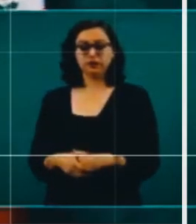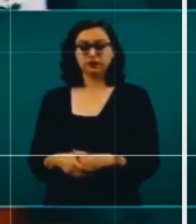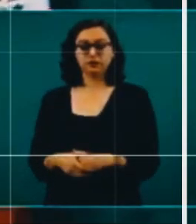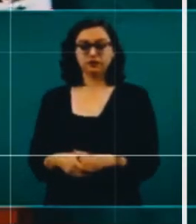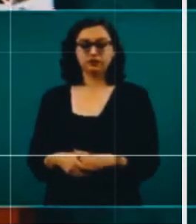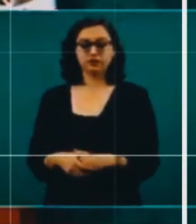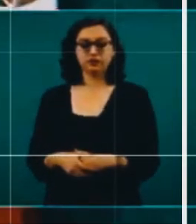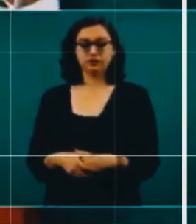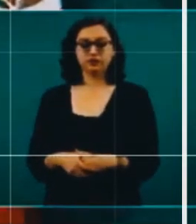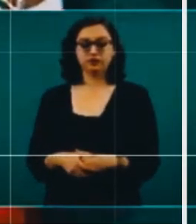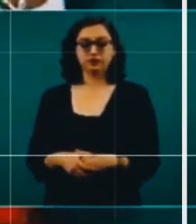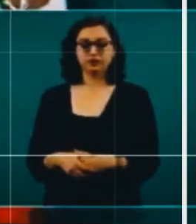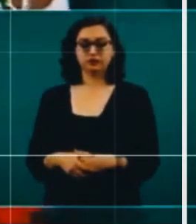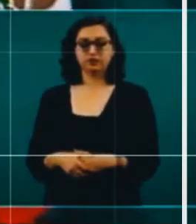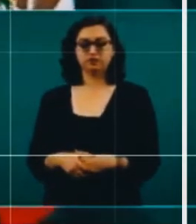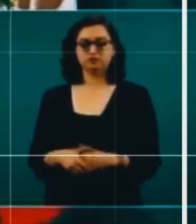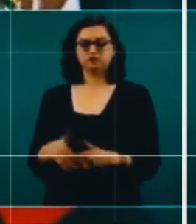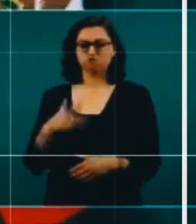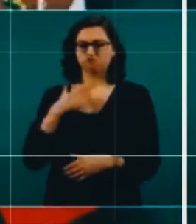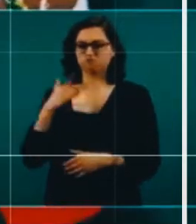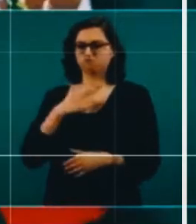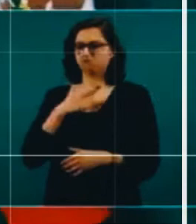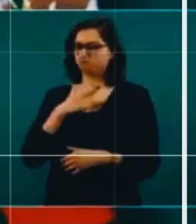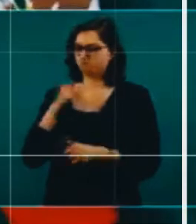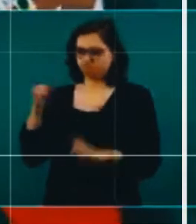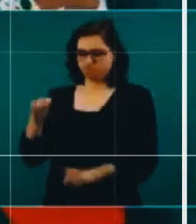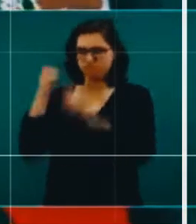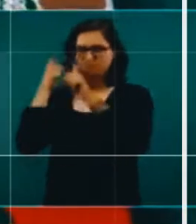El de apostar a la paz.